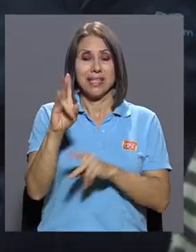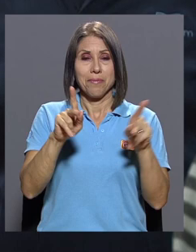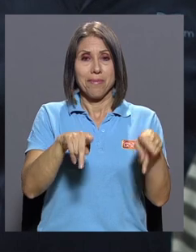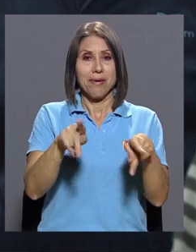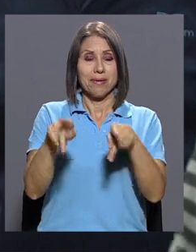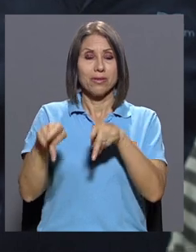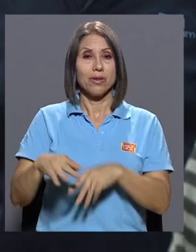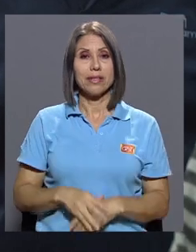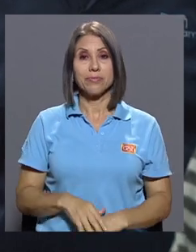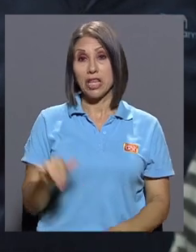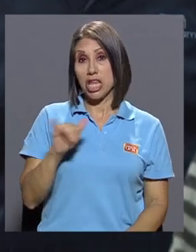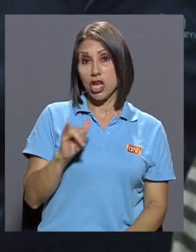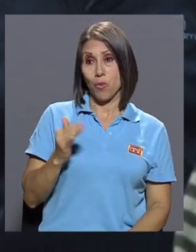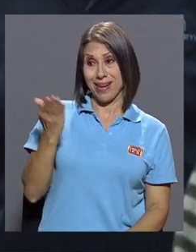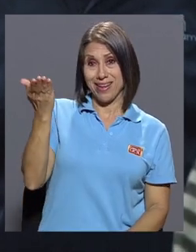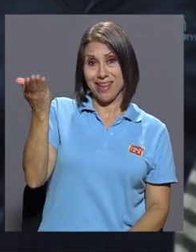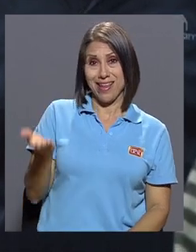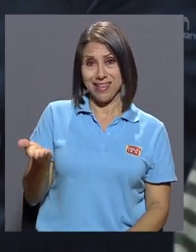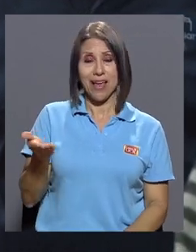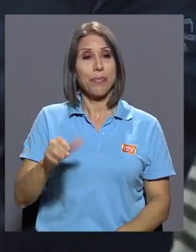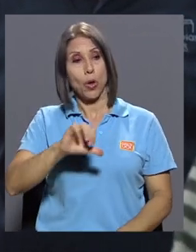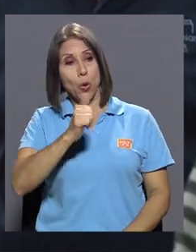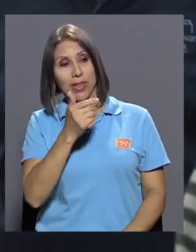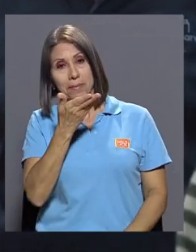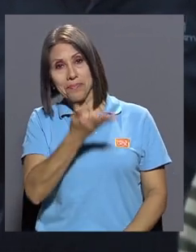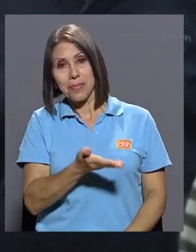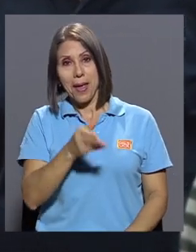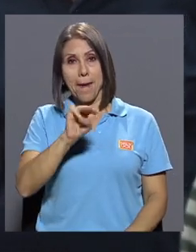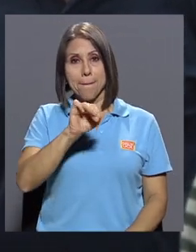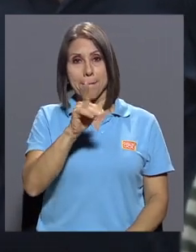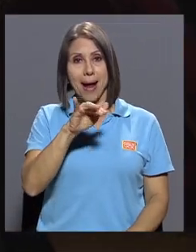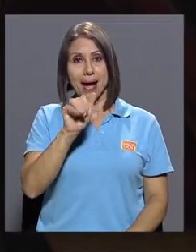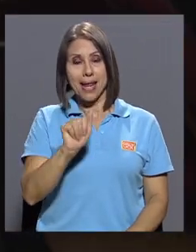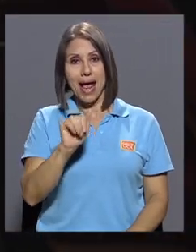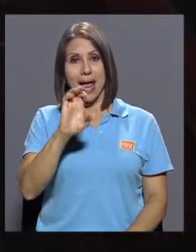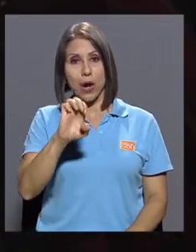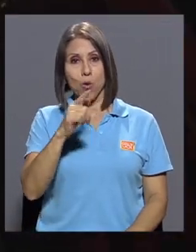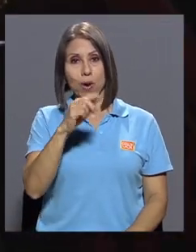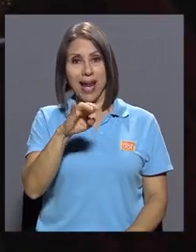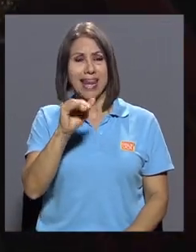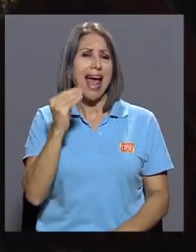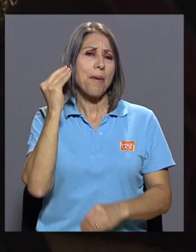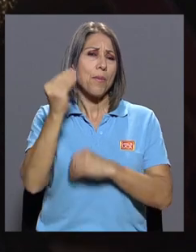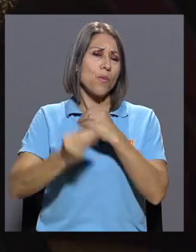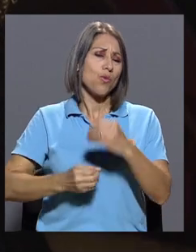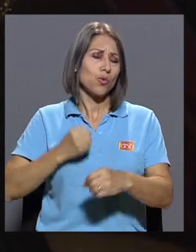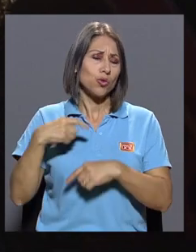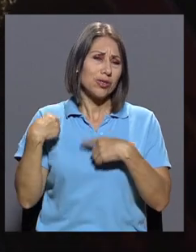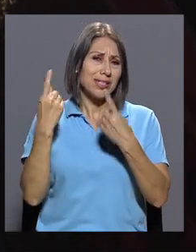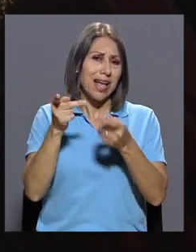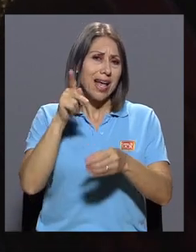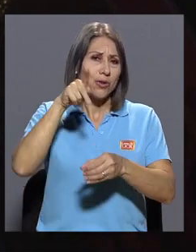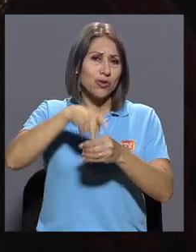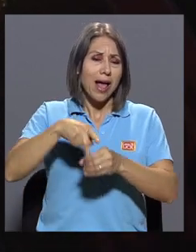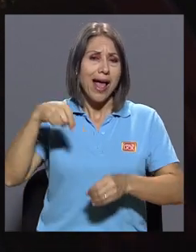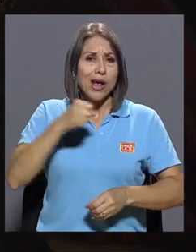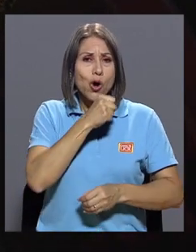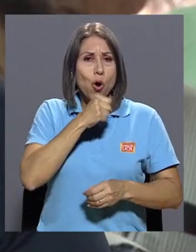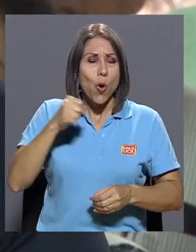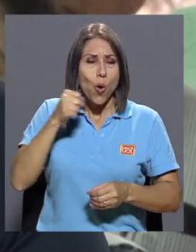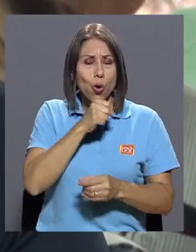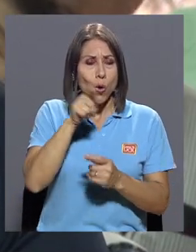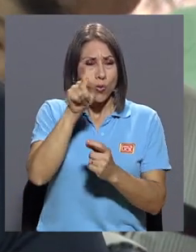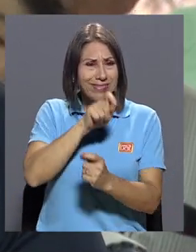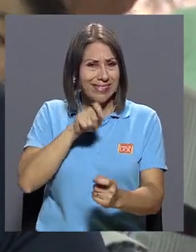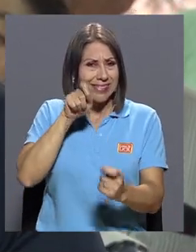éramos. Al igual que doña Belkis, doña María Eugenia tiene muchos años de pertenecer al coro, exactamente